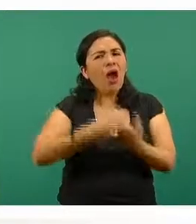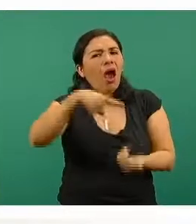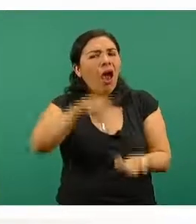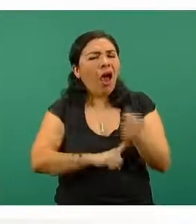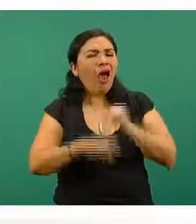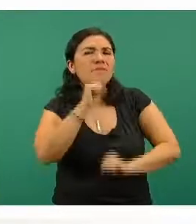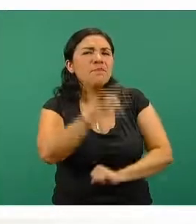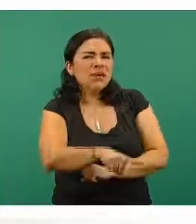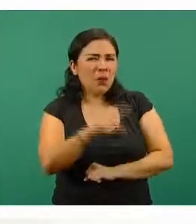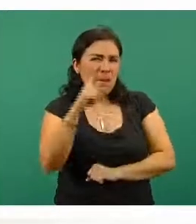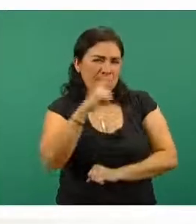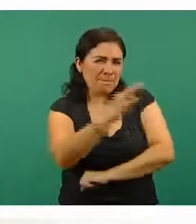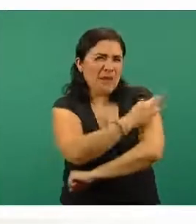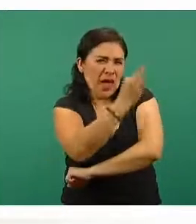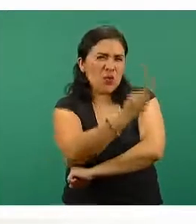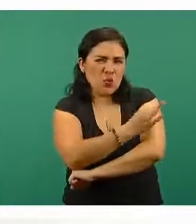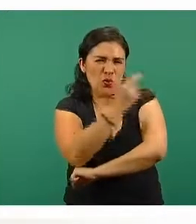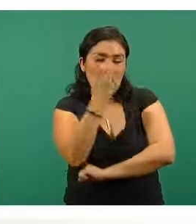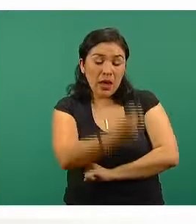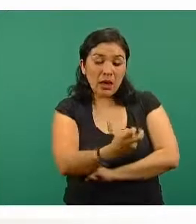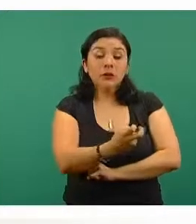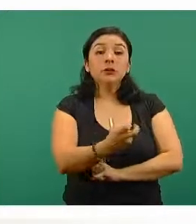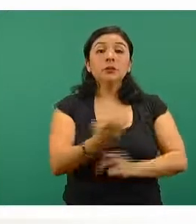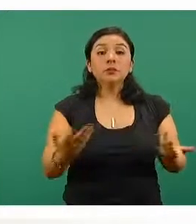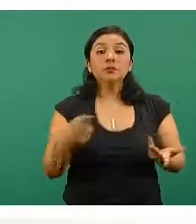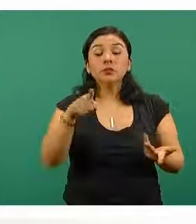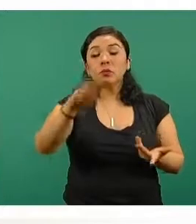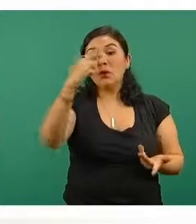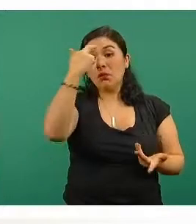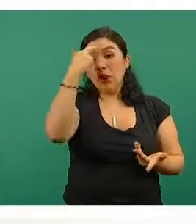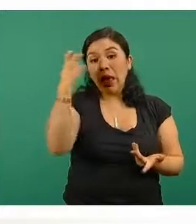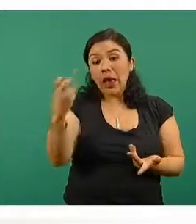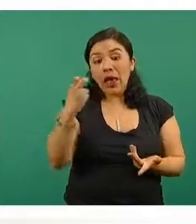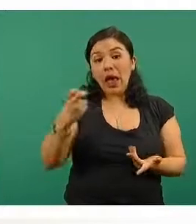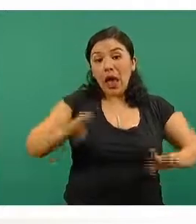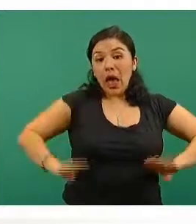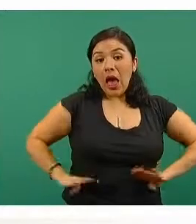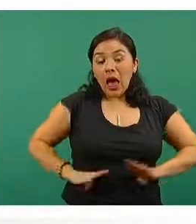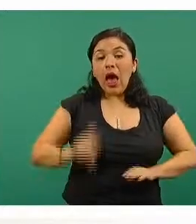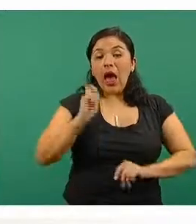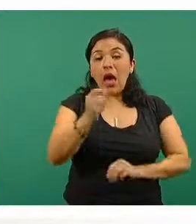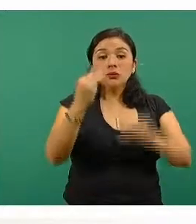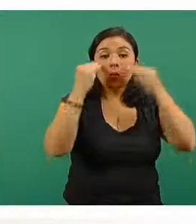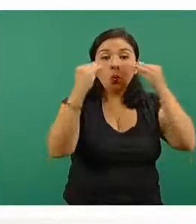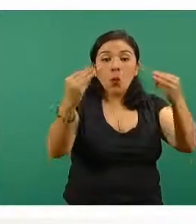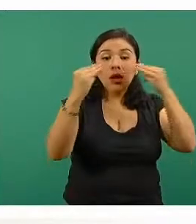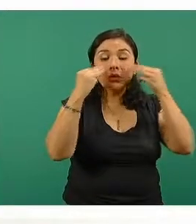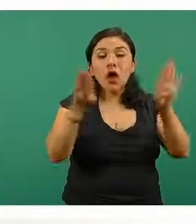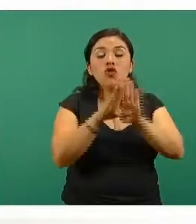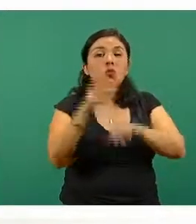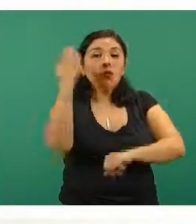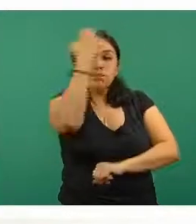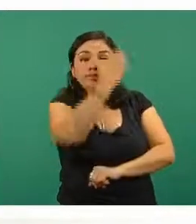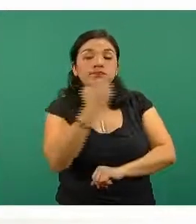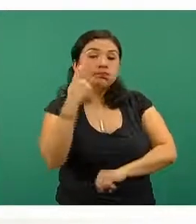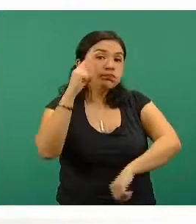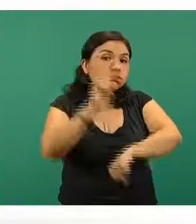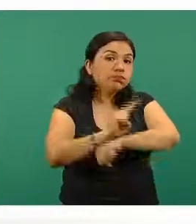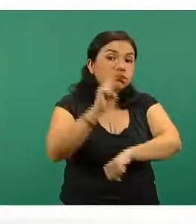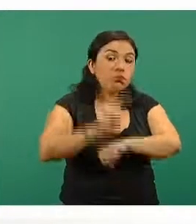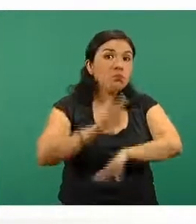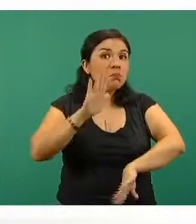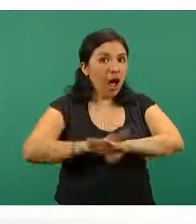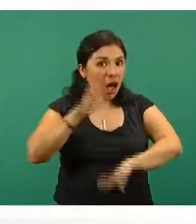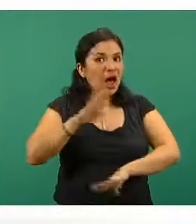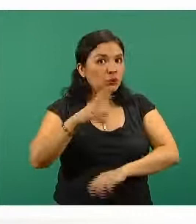a la vacunación e inmunización. Recuerden que esto es un esquema de farmacovigilancia reforzado que